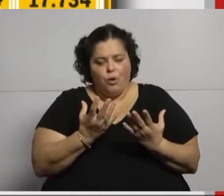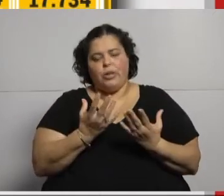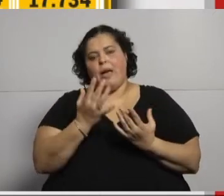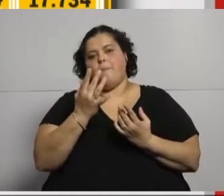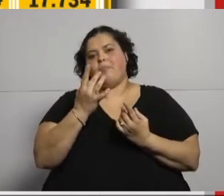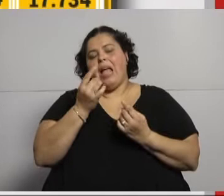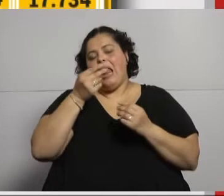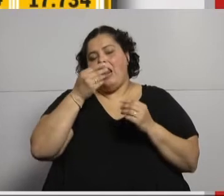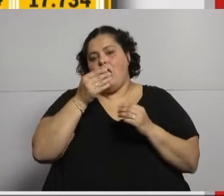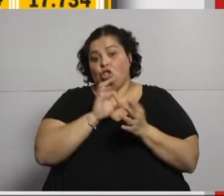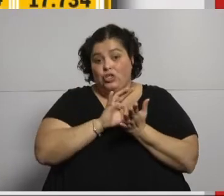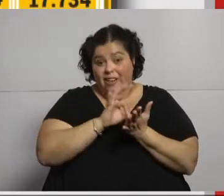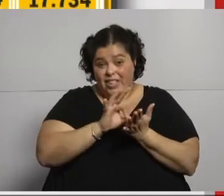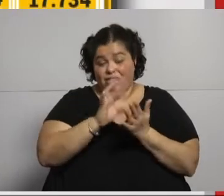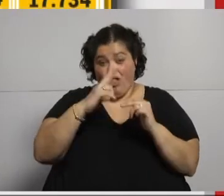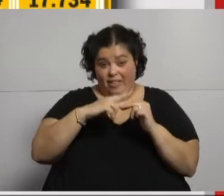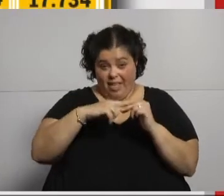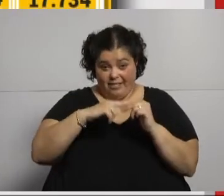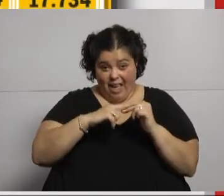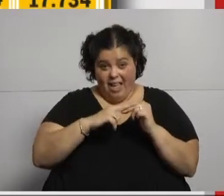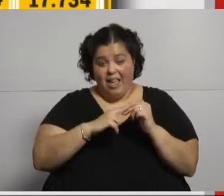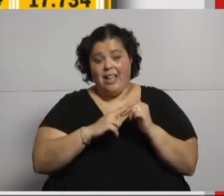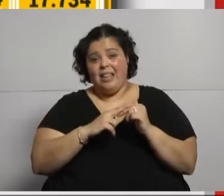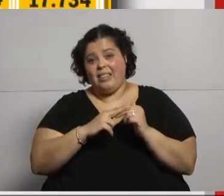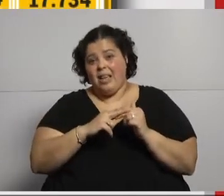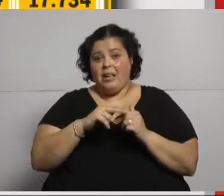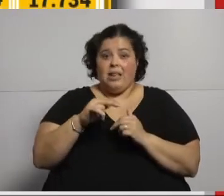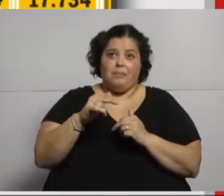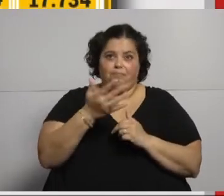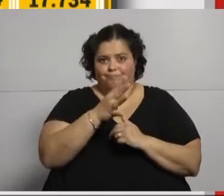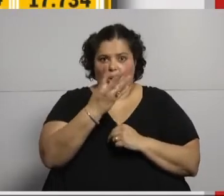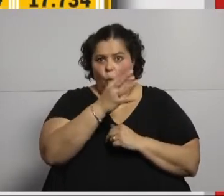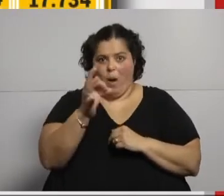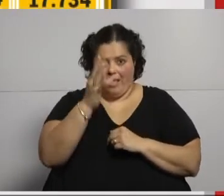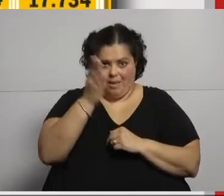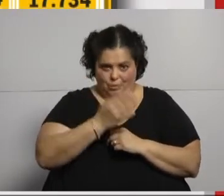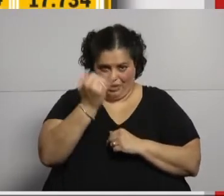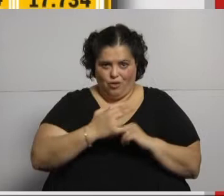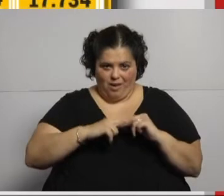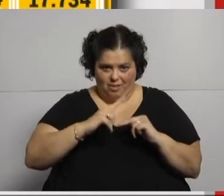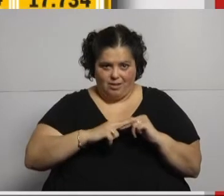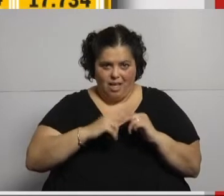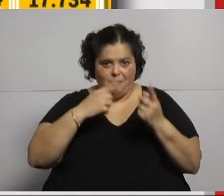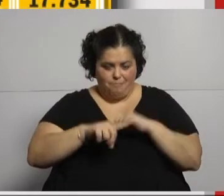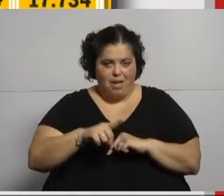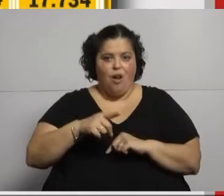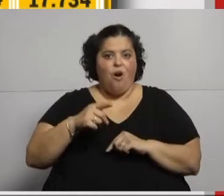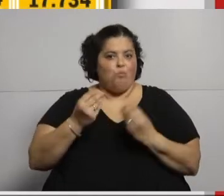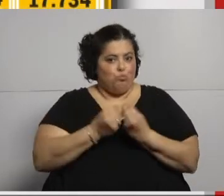servicios de Internet en nuestro país, estamos cerca del 40%, nada más, lamentablemente, hay todavía mucha gente que no tiene la posibilidad de